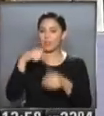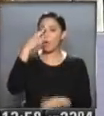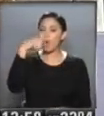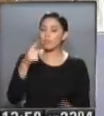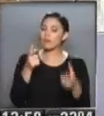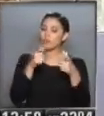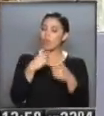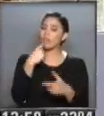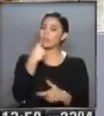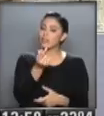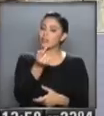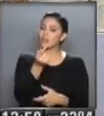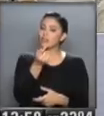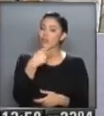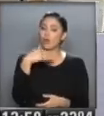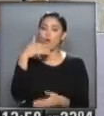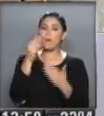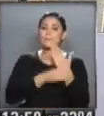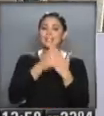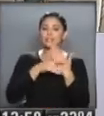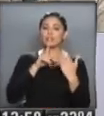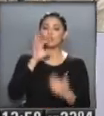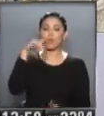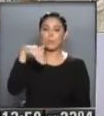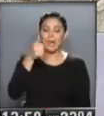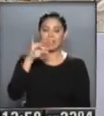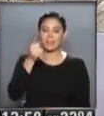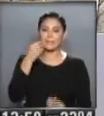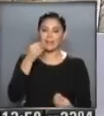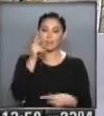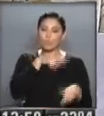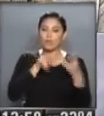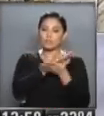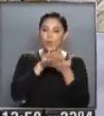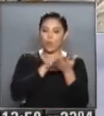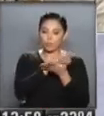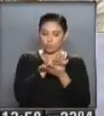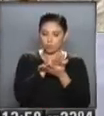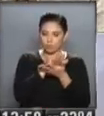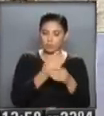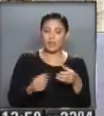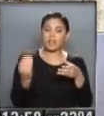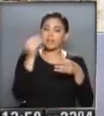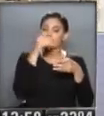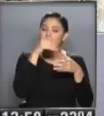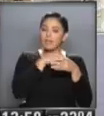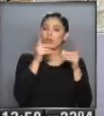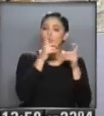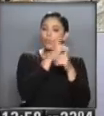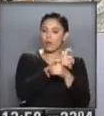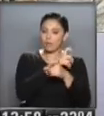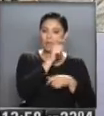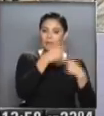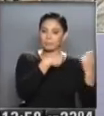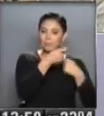esto lo advirtió el ministro Carlos Tomada, antes de que comenzara, para tratar de destrabar este conflicto que involucra, como bien decían ustedes, a